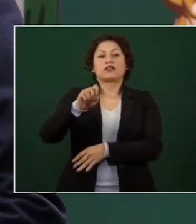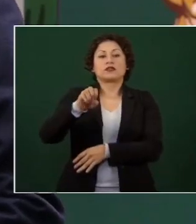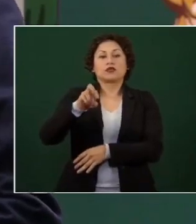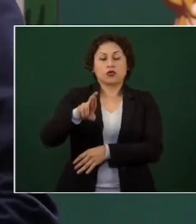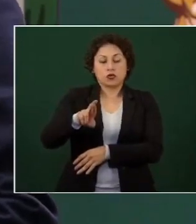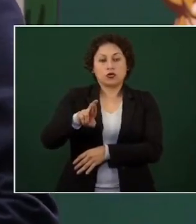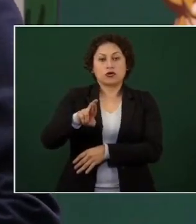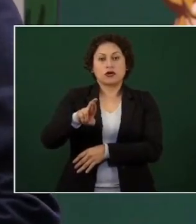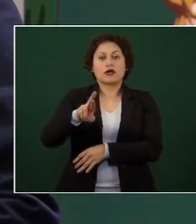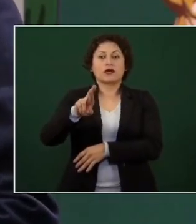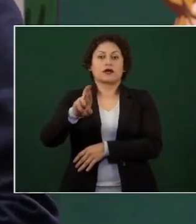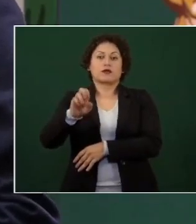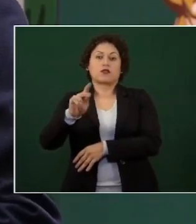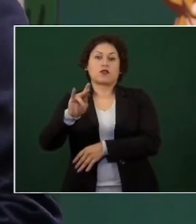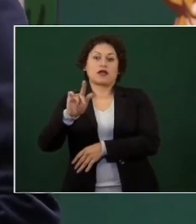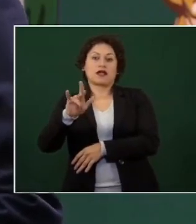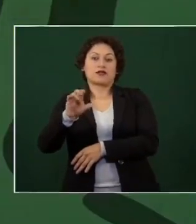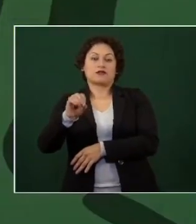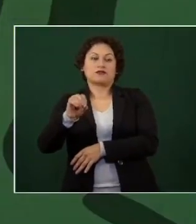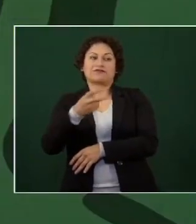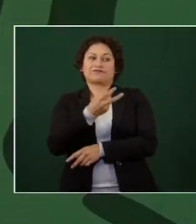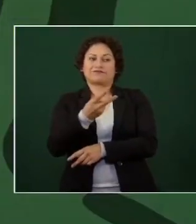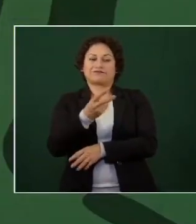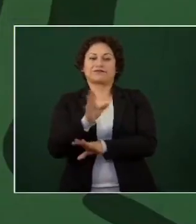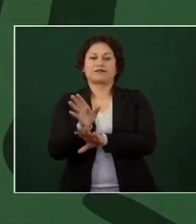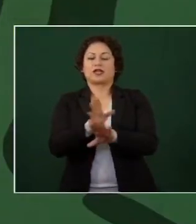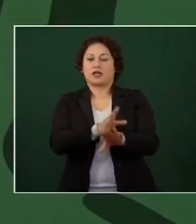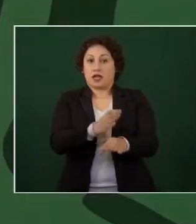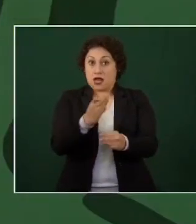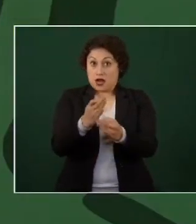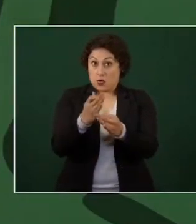artículo 19, y